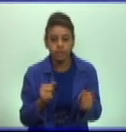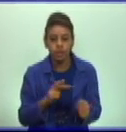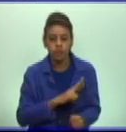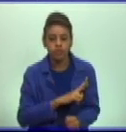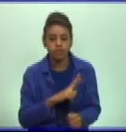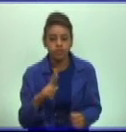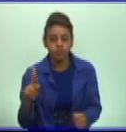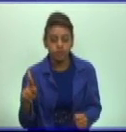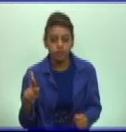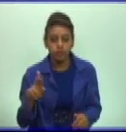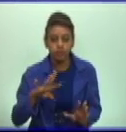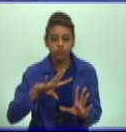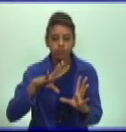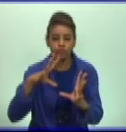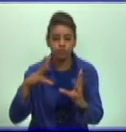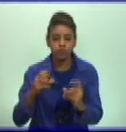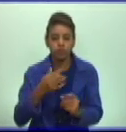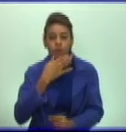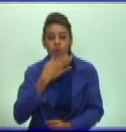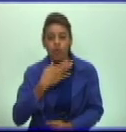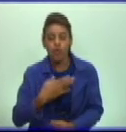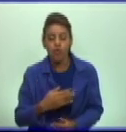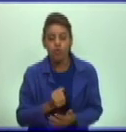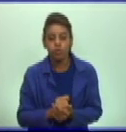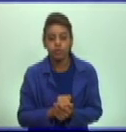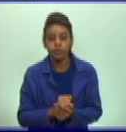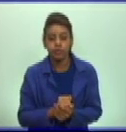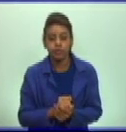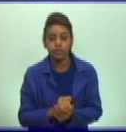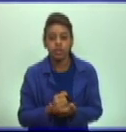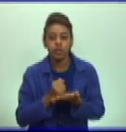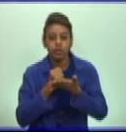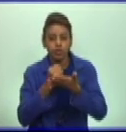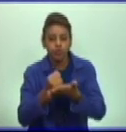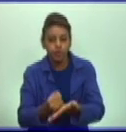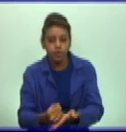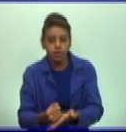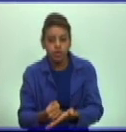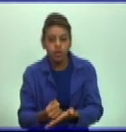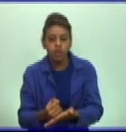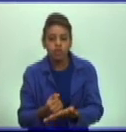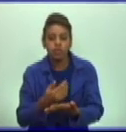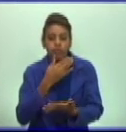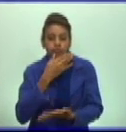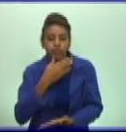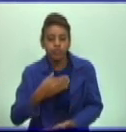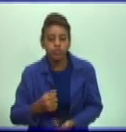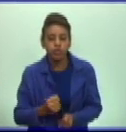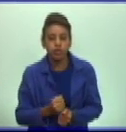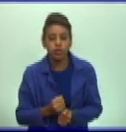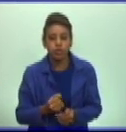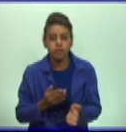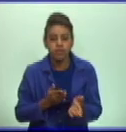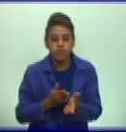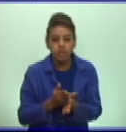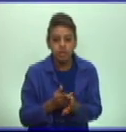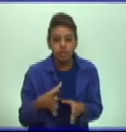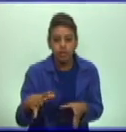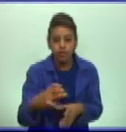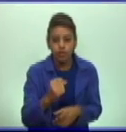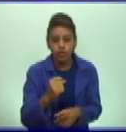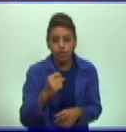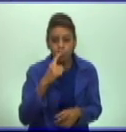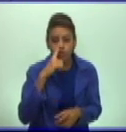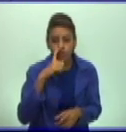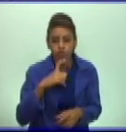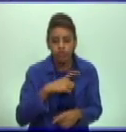está rodeada por la juventud, apoyada por los adolescentes, seguida por todos los niños